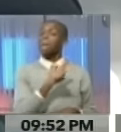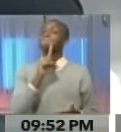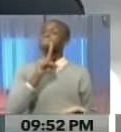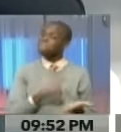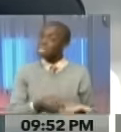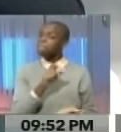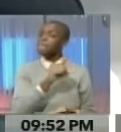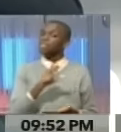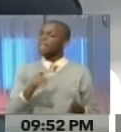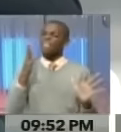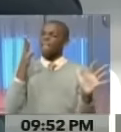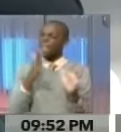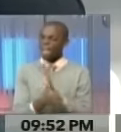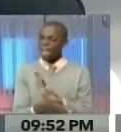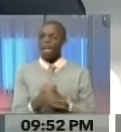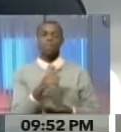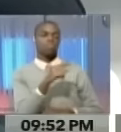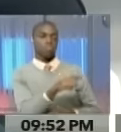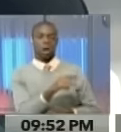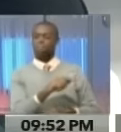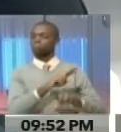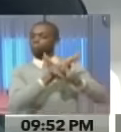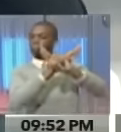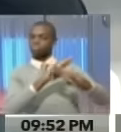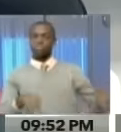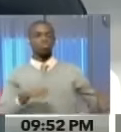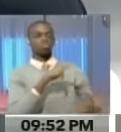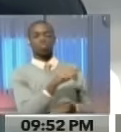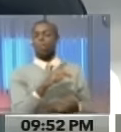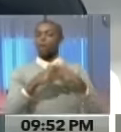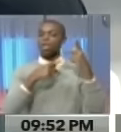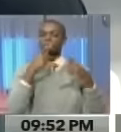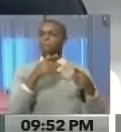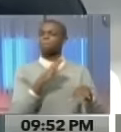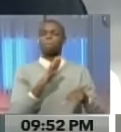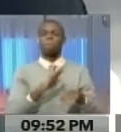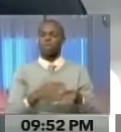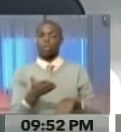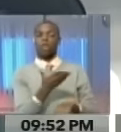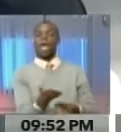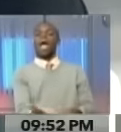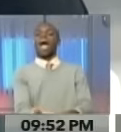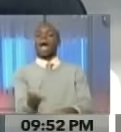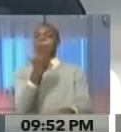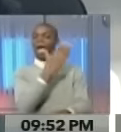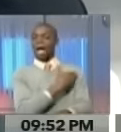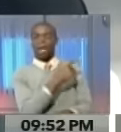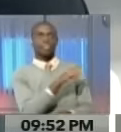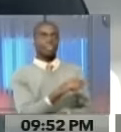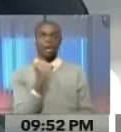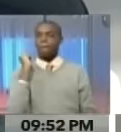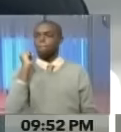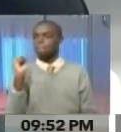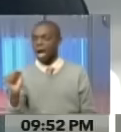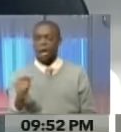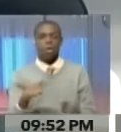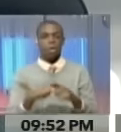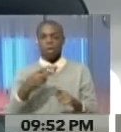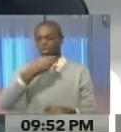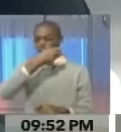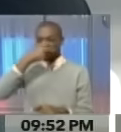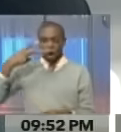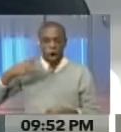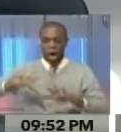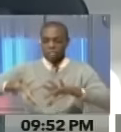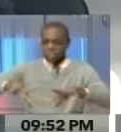personas que fueron sentenciados de forma firme por haber incurrido en graves delitos como homicidio narcotráfico etcétera